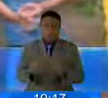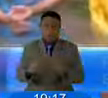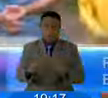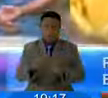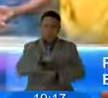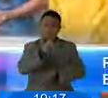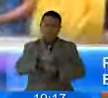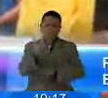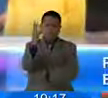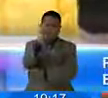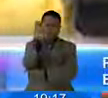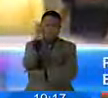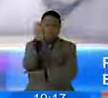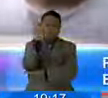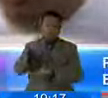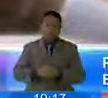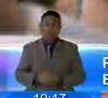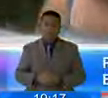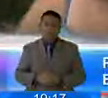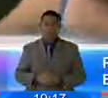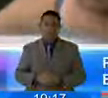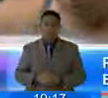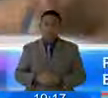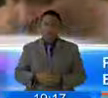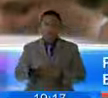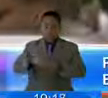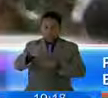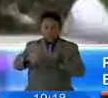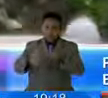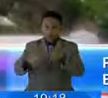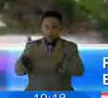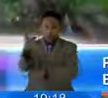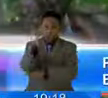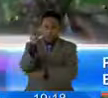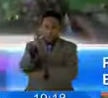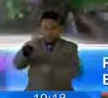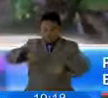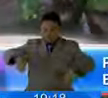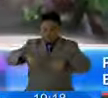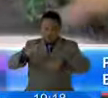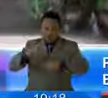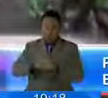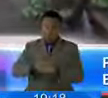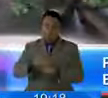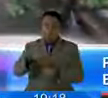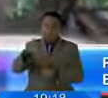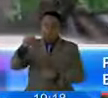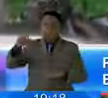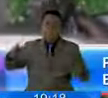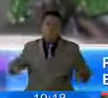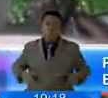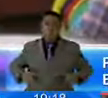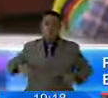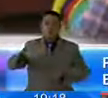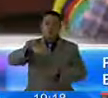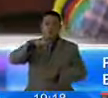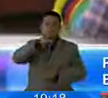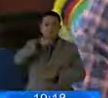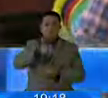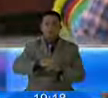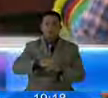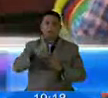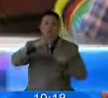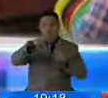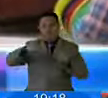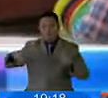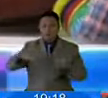emergencias cantonales, 6 cantones se declararon emergencia en estos días, San Vicente, Chone, Manta, Montecristi, Puerto Viejo